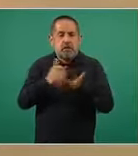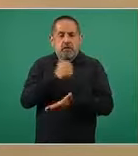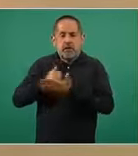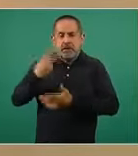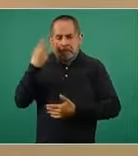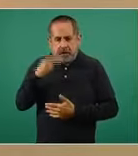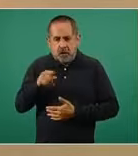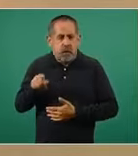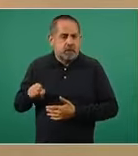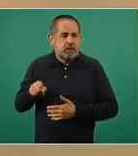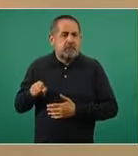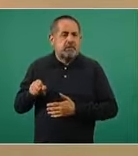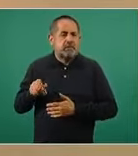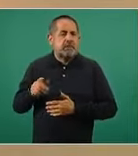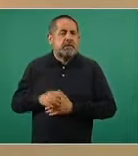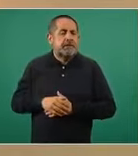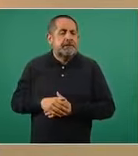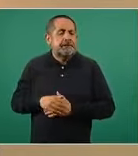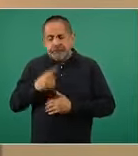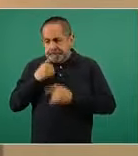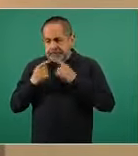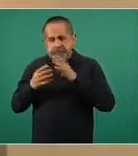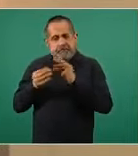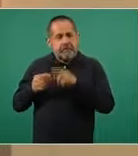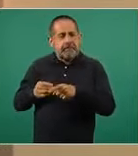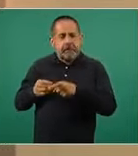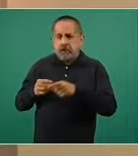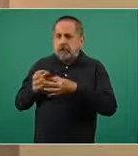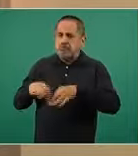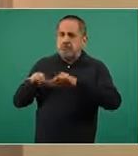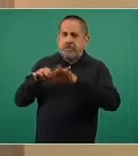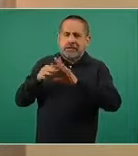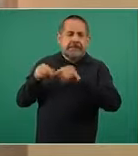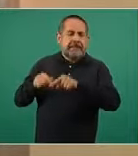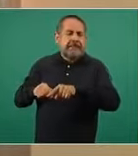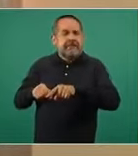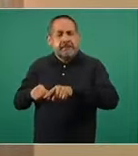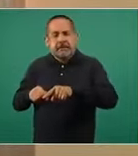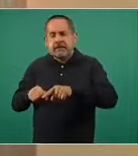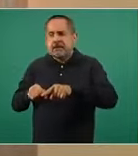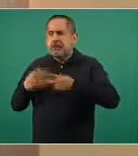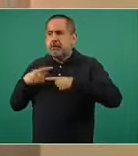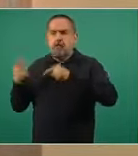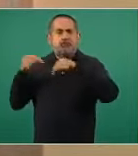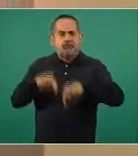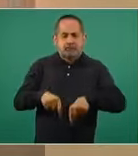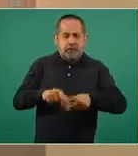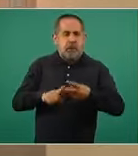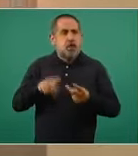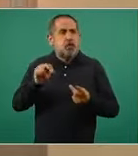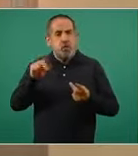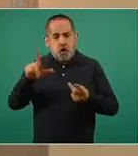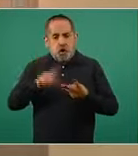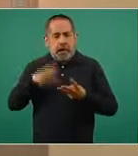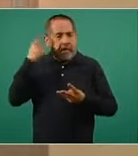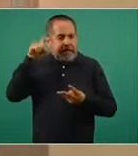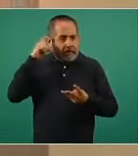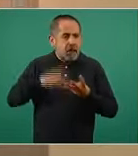México, porque aquí confluyen una cantidad importante de este tipo de población, Nuevo León,